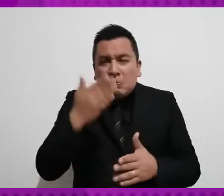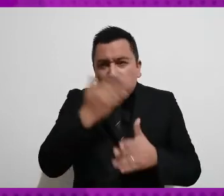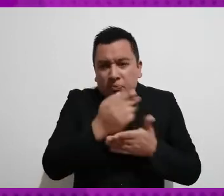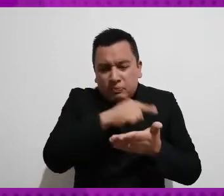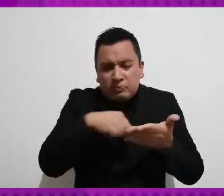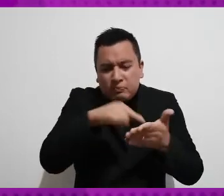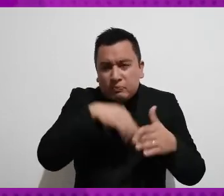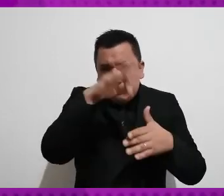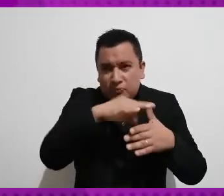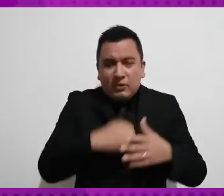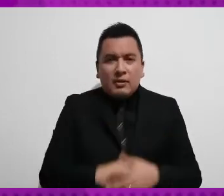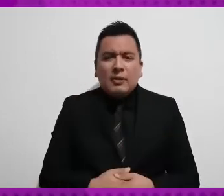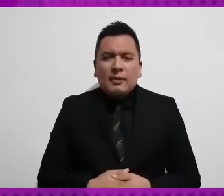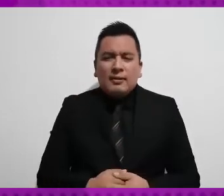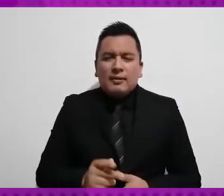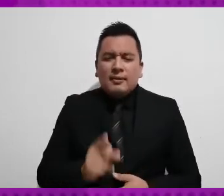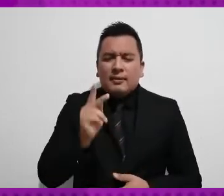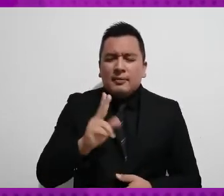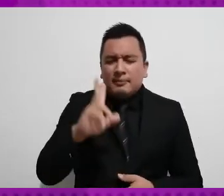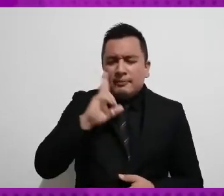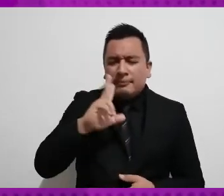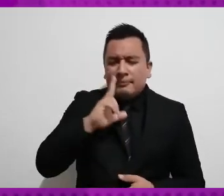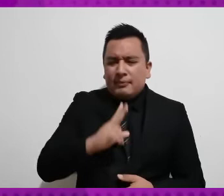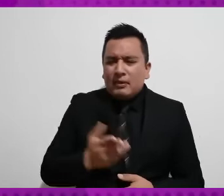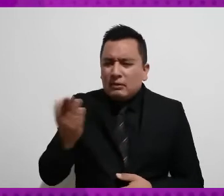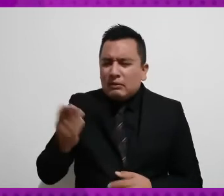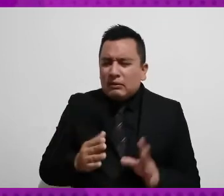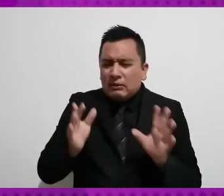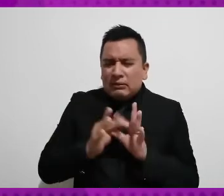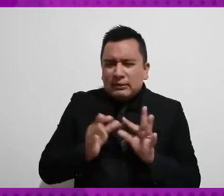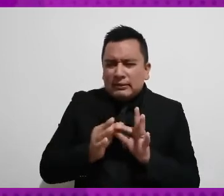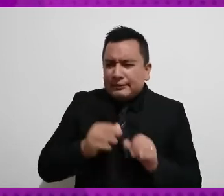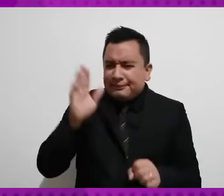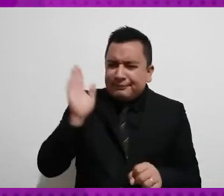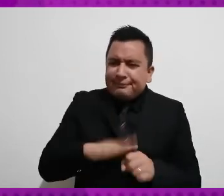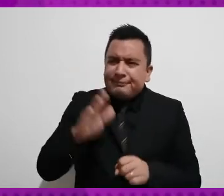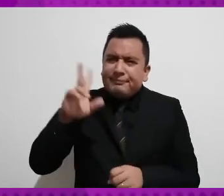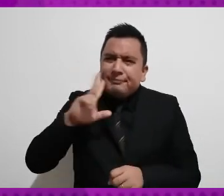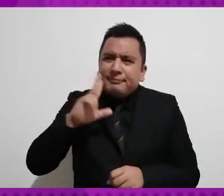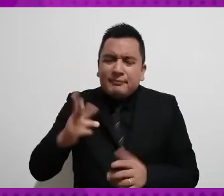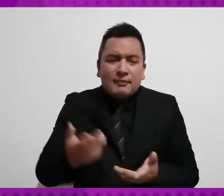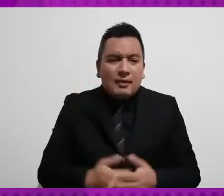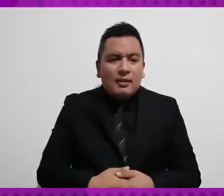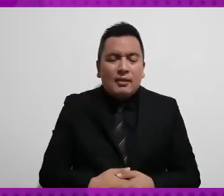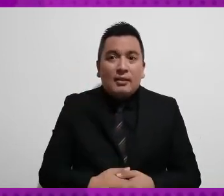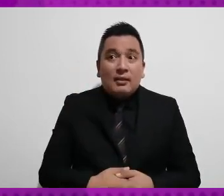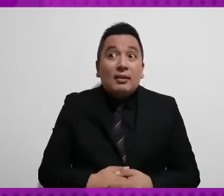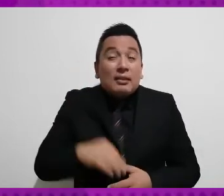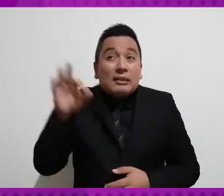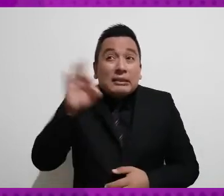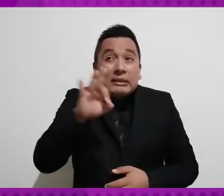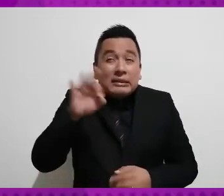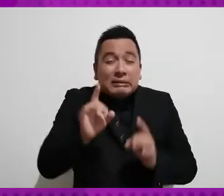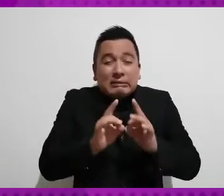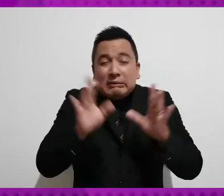de la jornada electoral. Entonces, quisiera que me comentaras un poquito más sobre qué sucede en estos desventurados casos